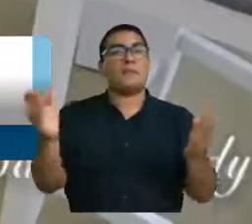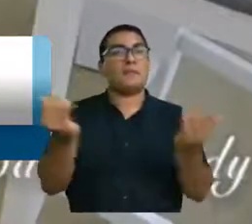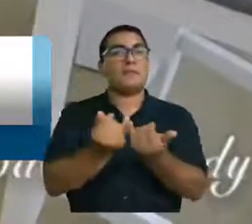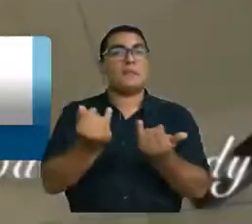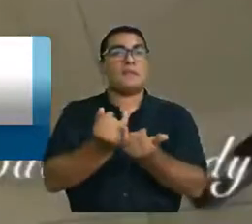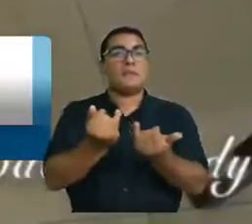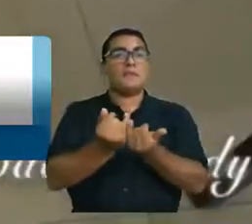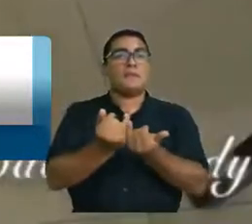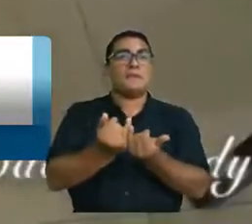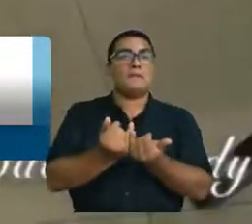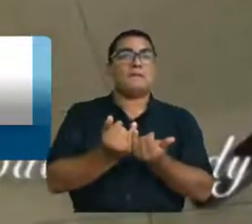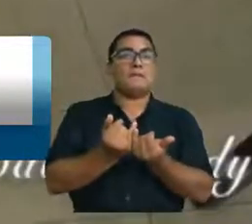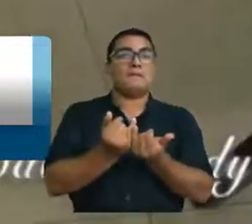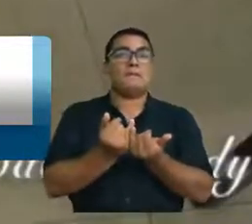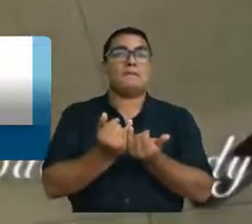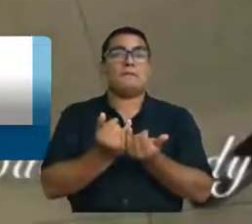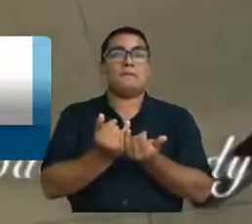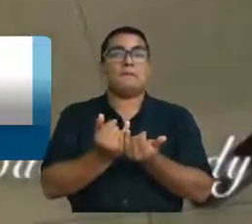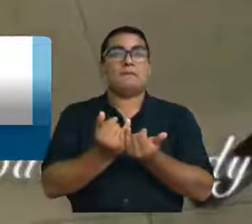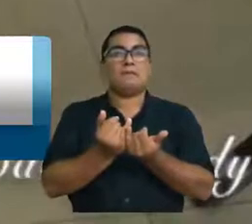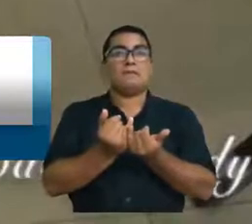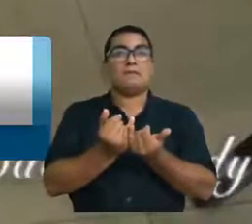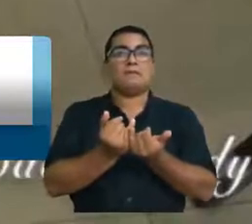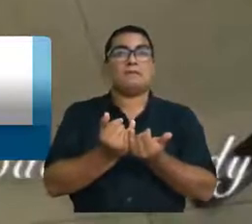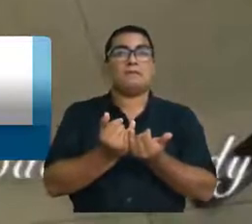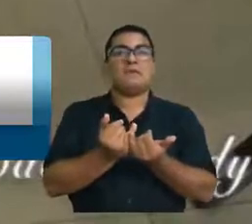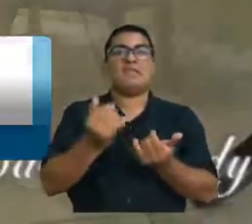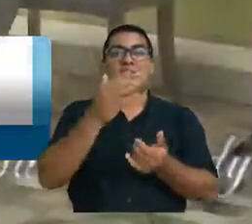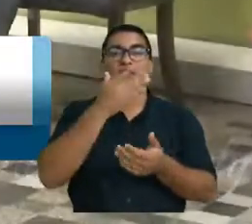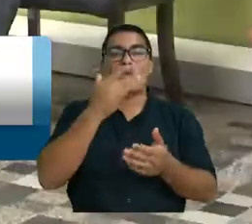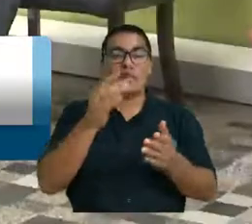entonces utilizamos el recipiente que es color claro,